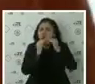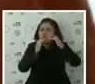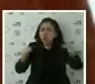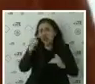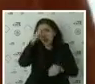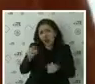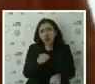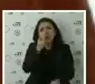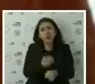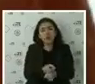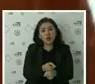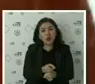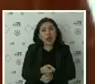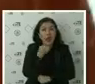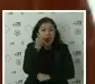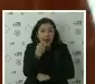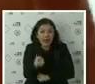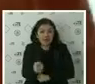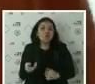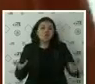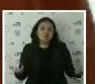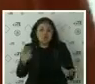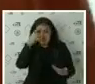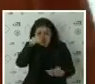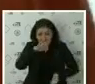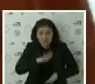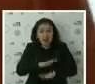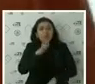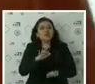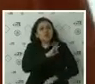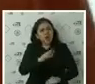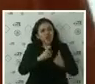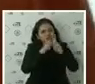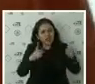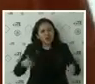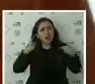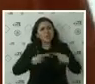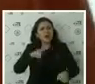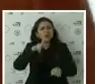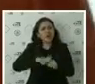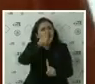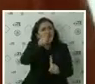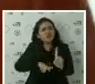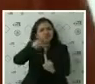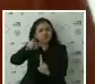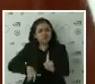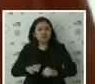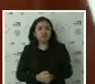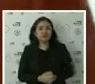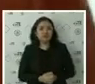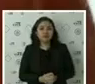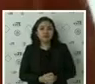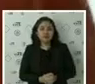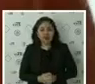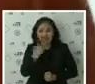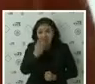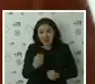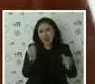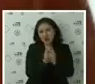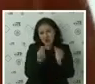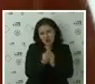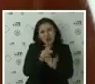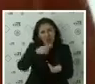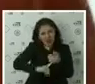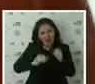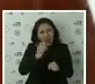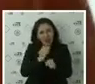oportunidades. Esto pues vaya para un máximo desarrollo de la personalidad. Este tipo de webinars pareciera que